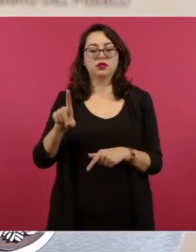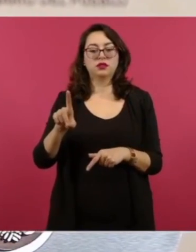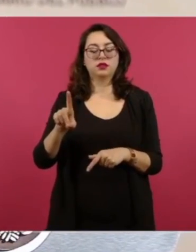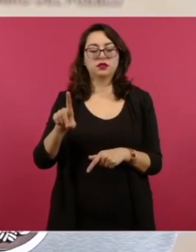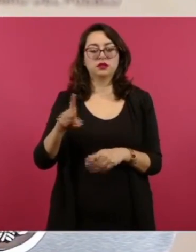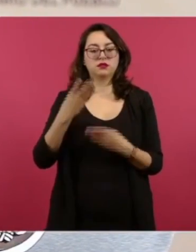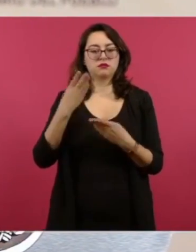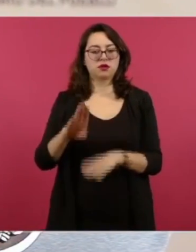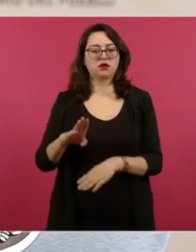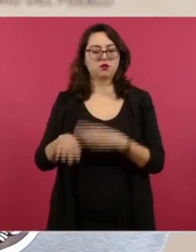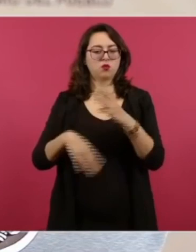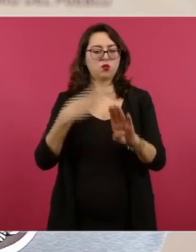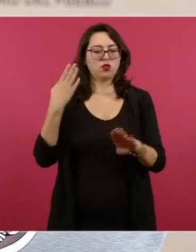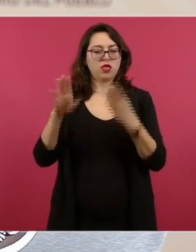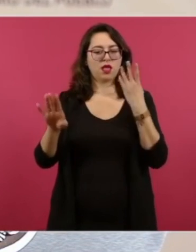que la da a conocer